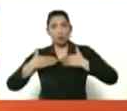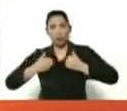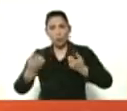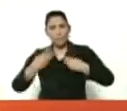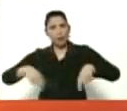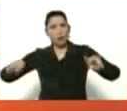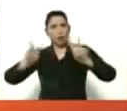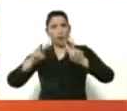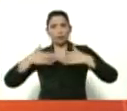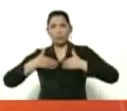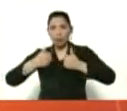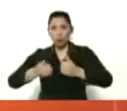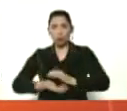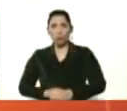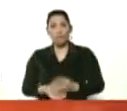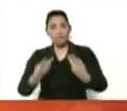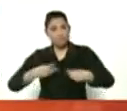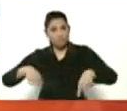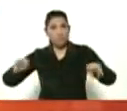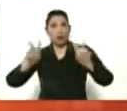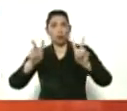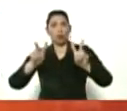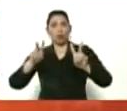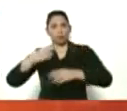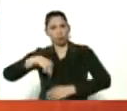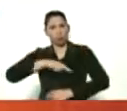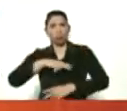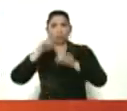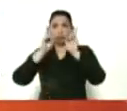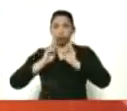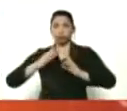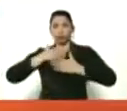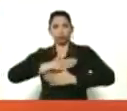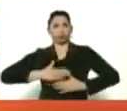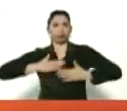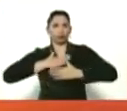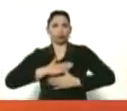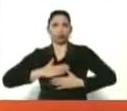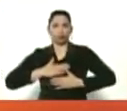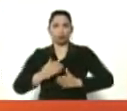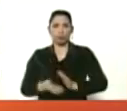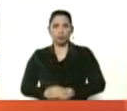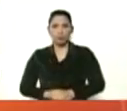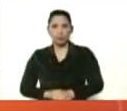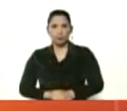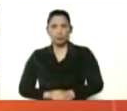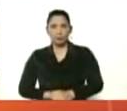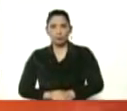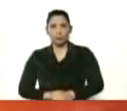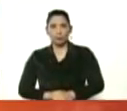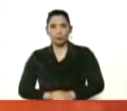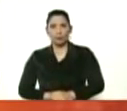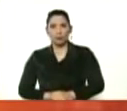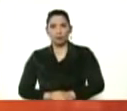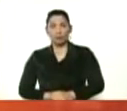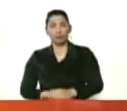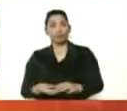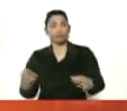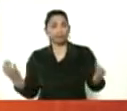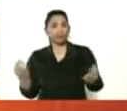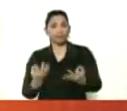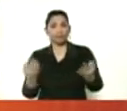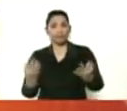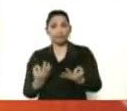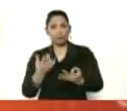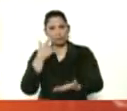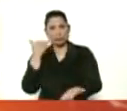la salud, valorar que estemos sanos, valorar que estemos sanos. Verdaderamente, mira,